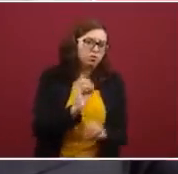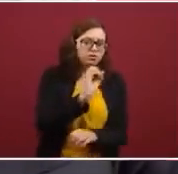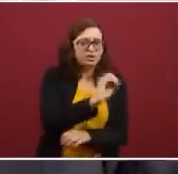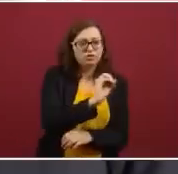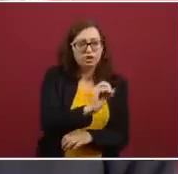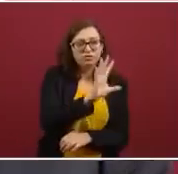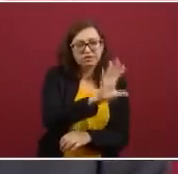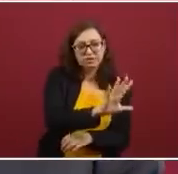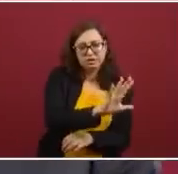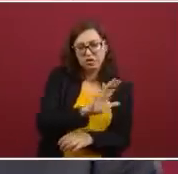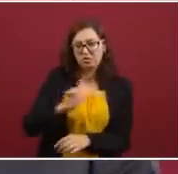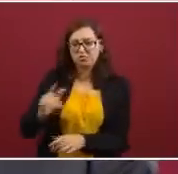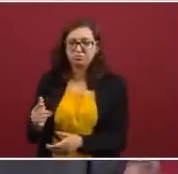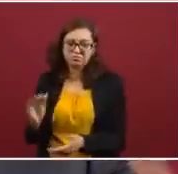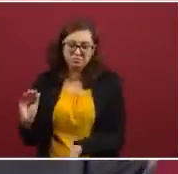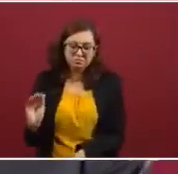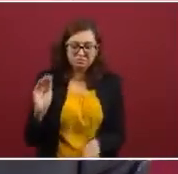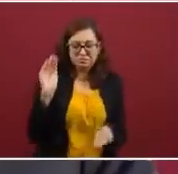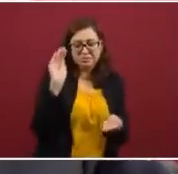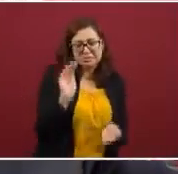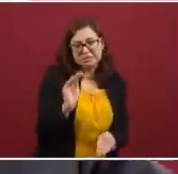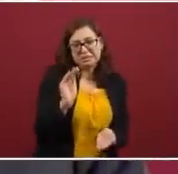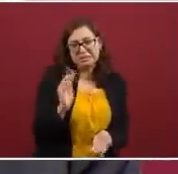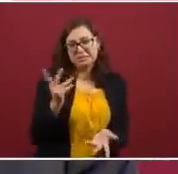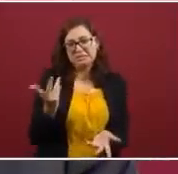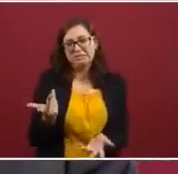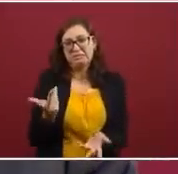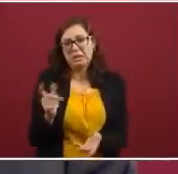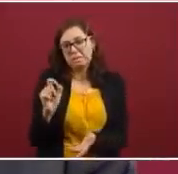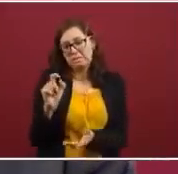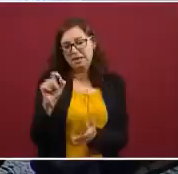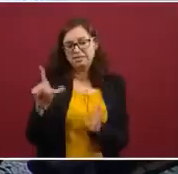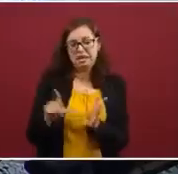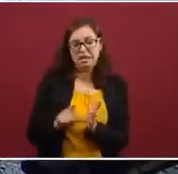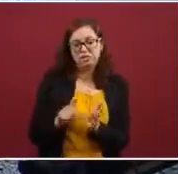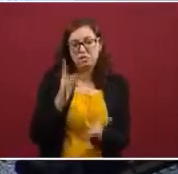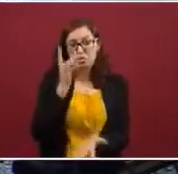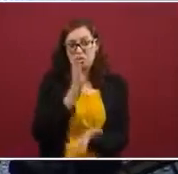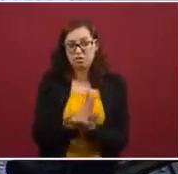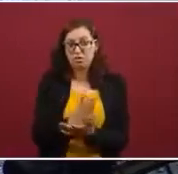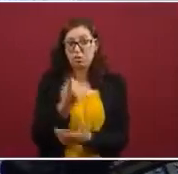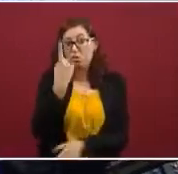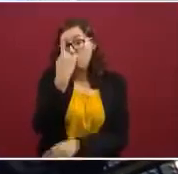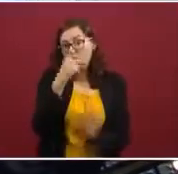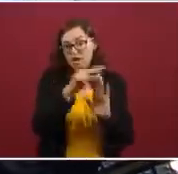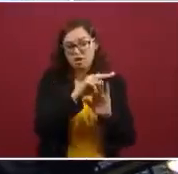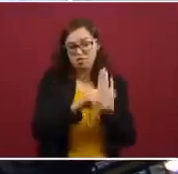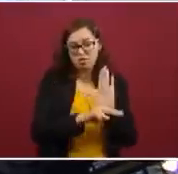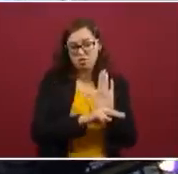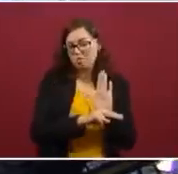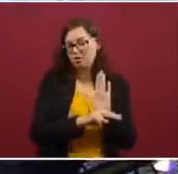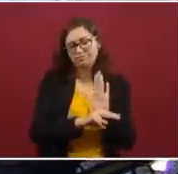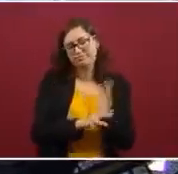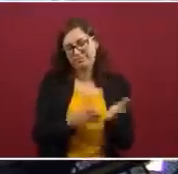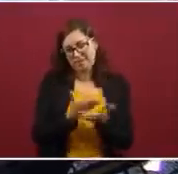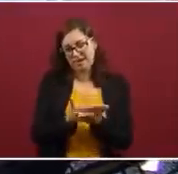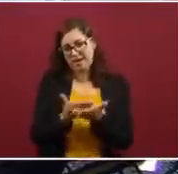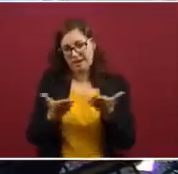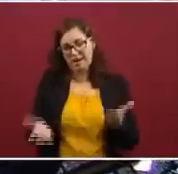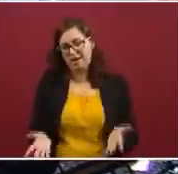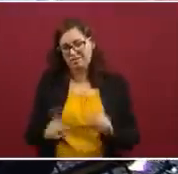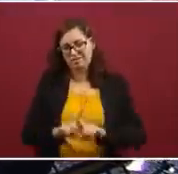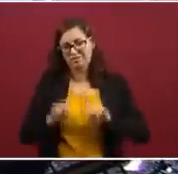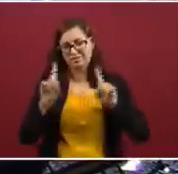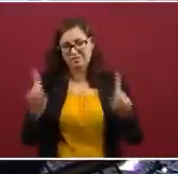y nuestro bidoncito, por llamarle de alguna manera, de 20 litros. Antes eran tres muestras que se tomaban.